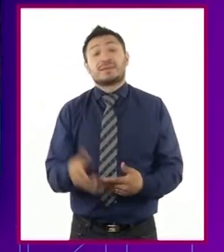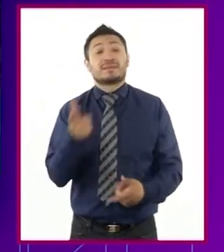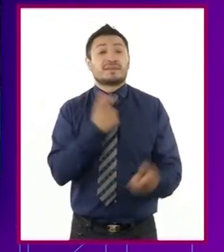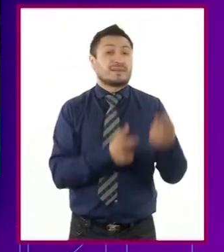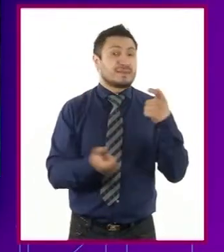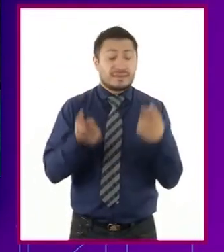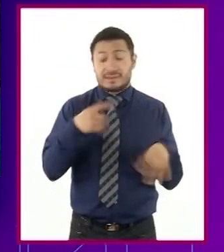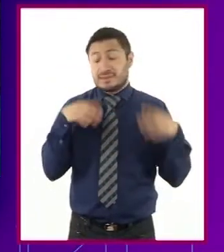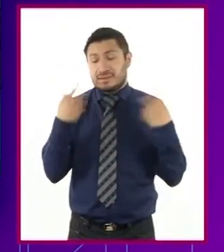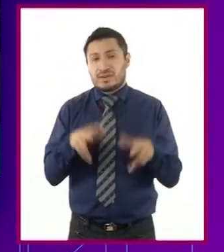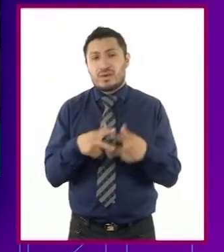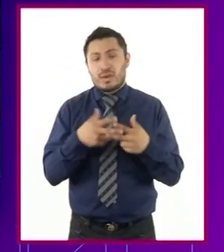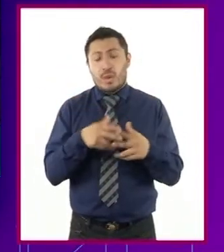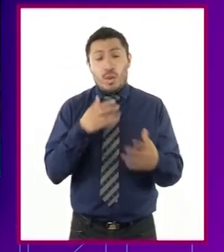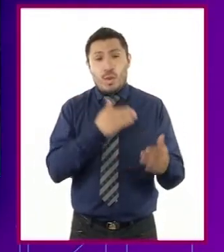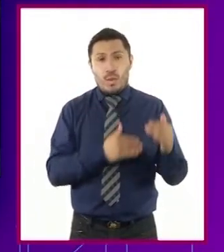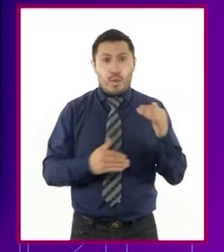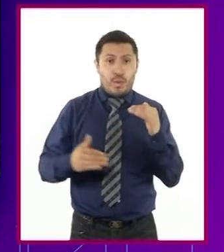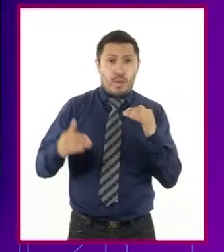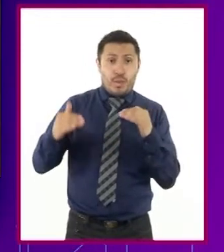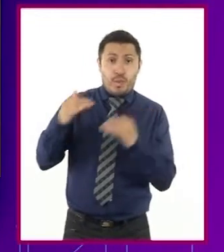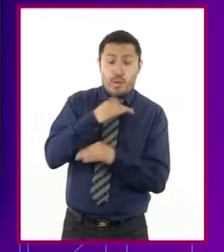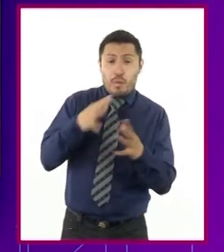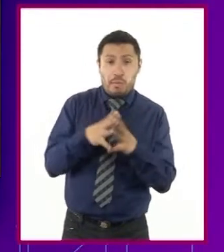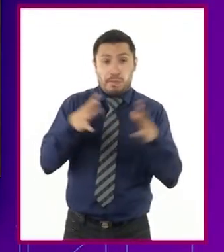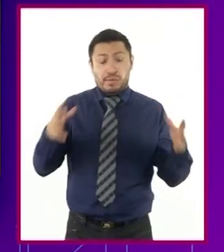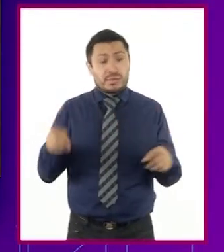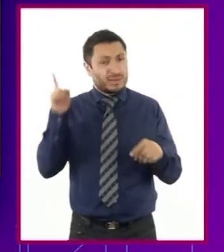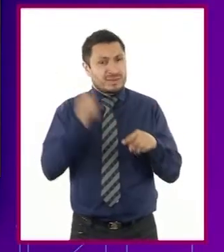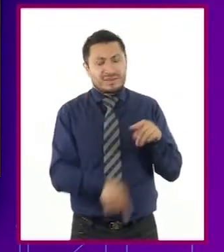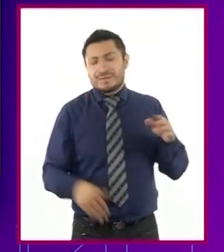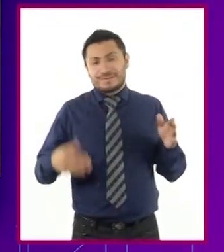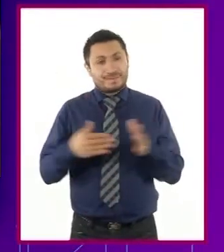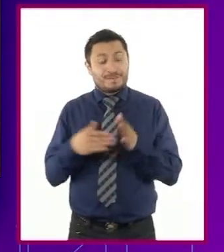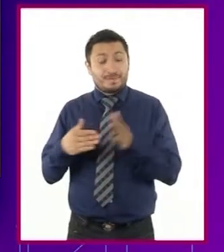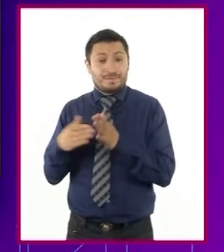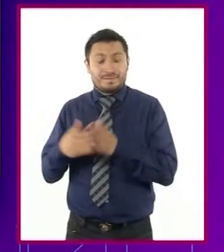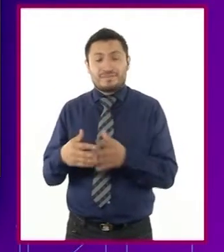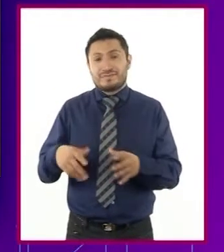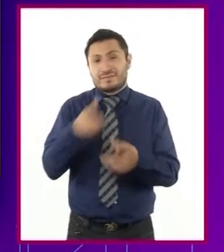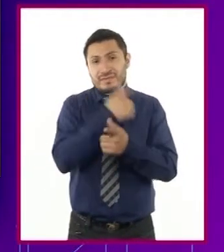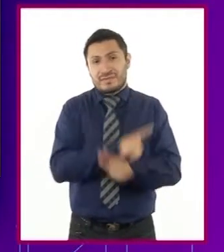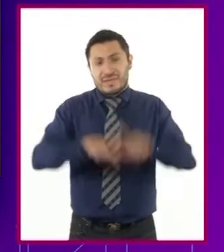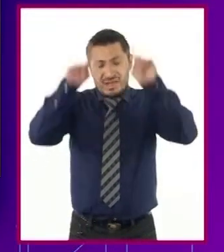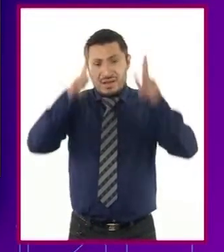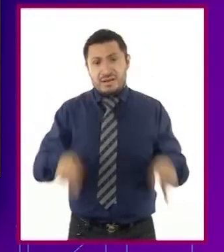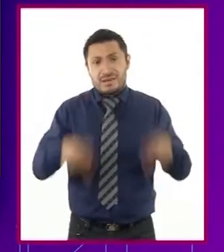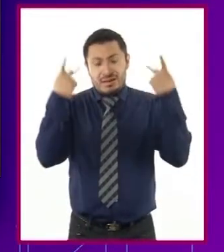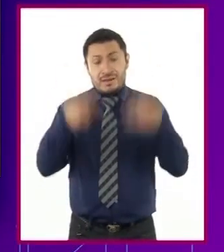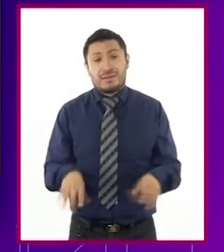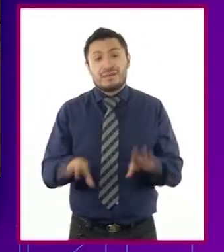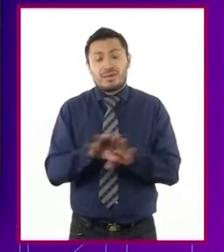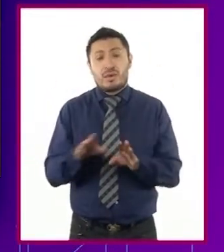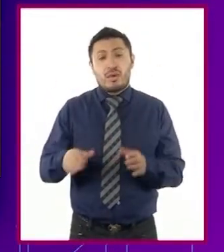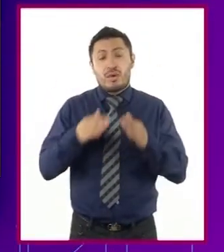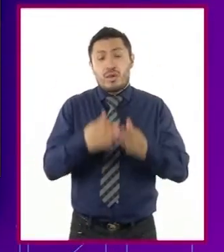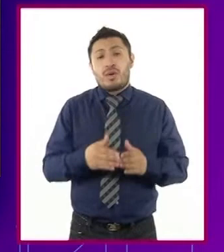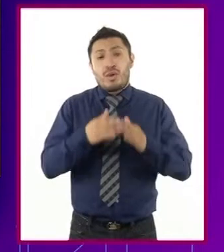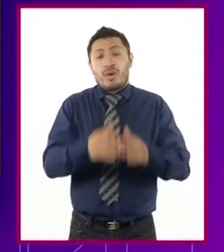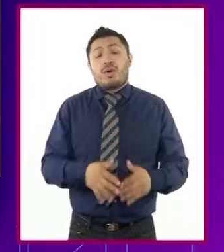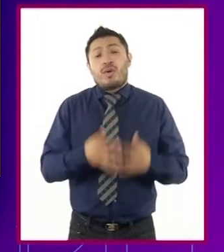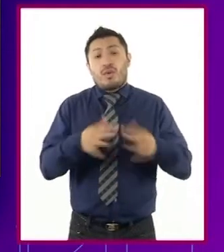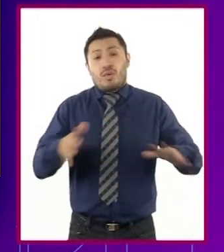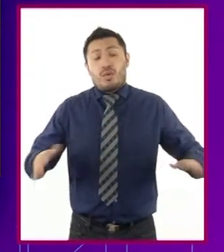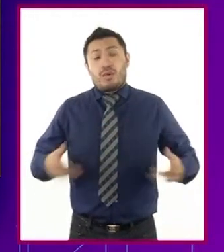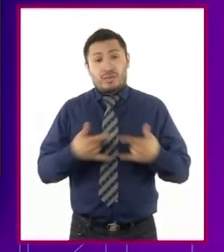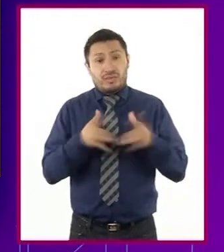financieras crecían rápidamente. Desaparecieron los obstáculos al libre comercio y se expandieron las rutas marítimas y las